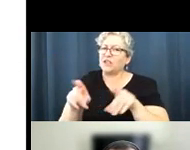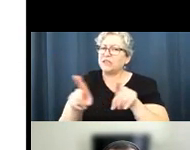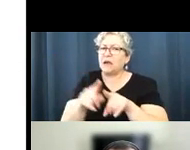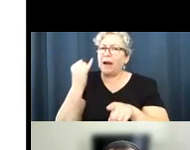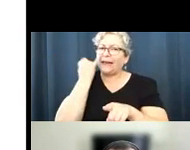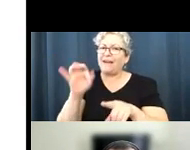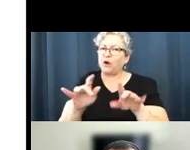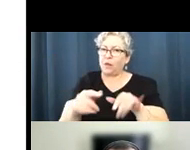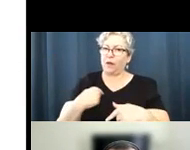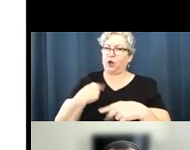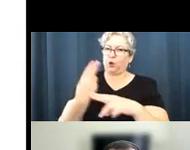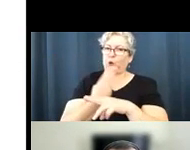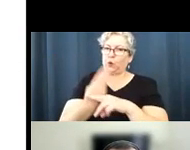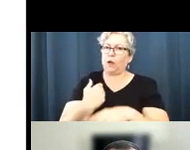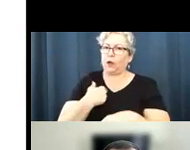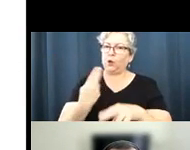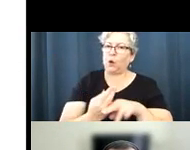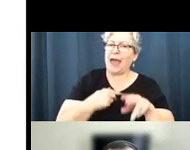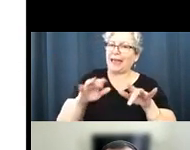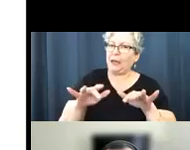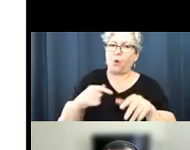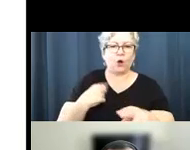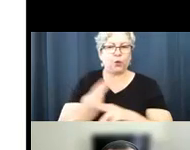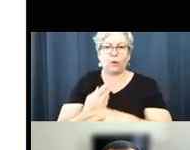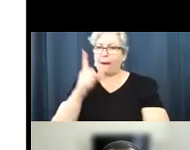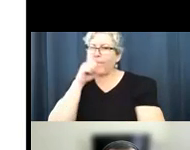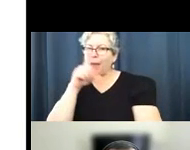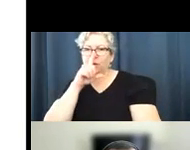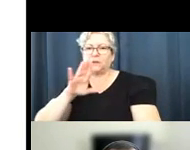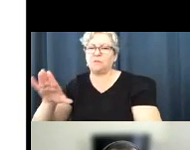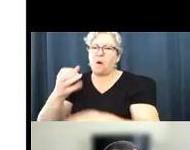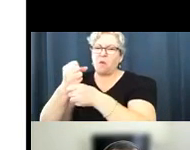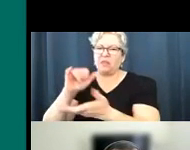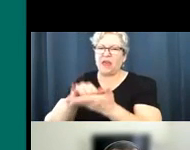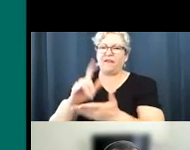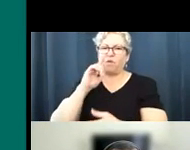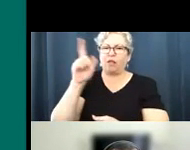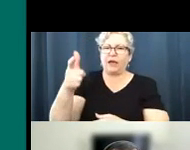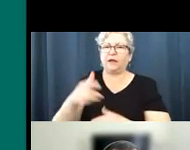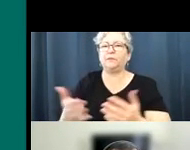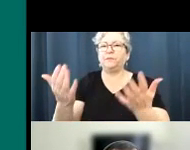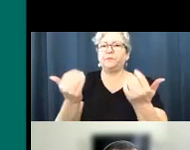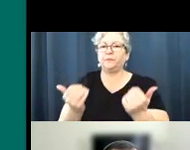a el keyboard, el teclado. Yo no uso un mouse, yo uso el teclado.